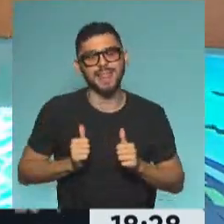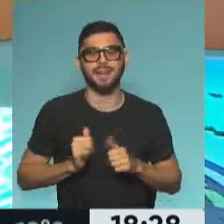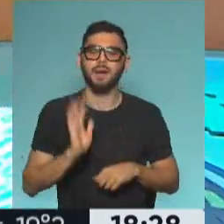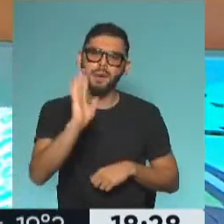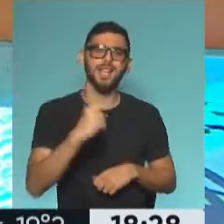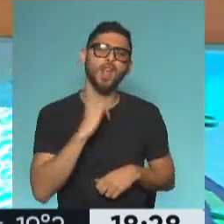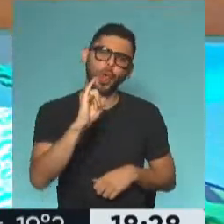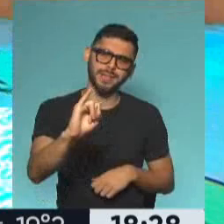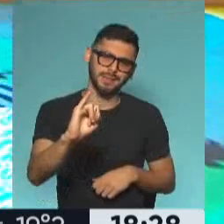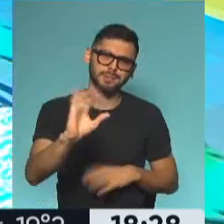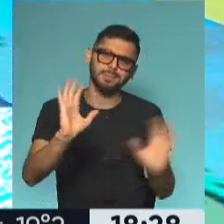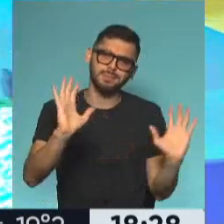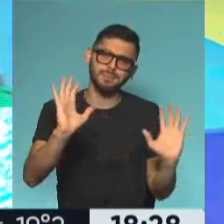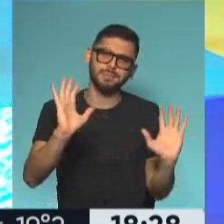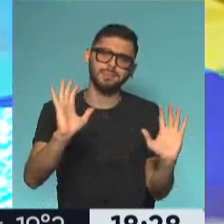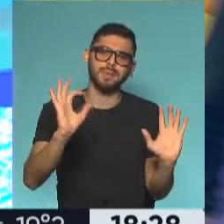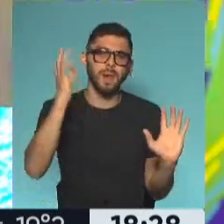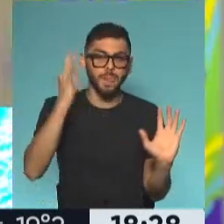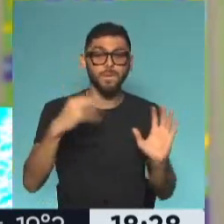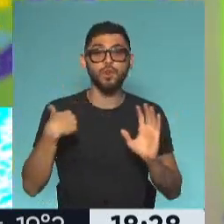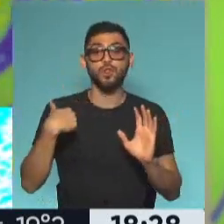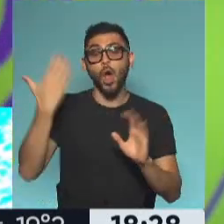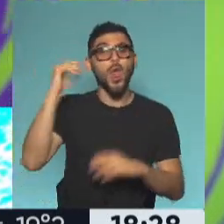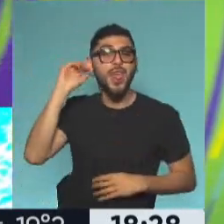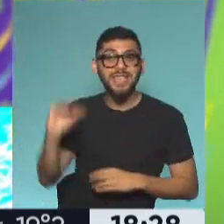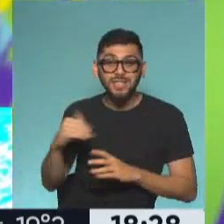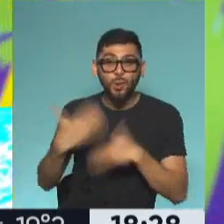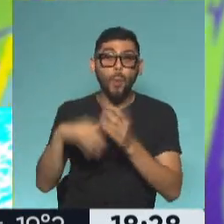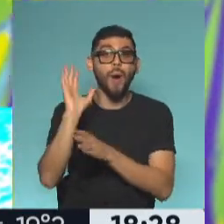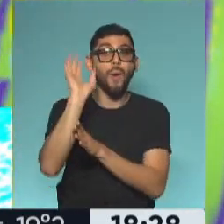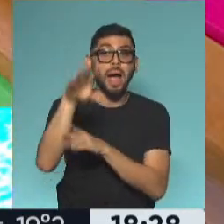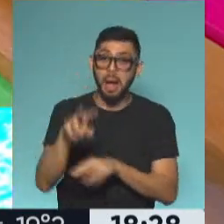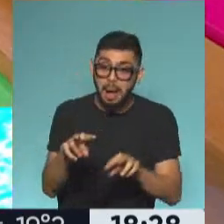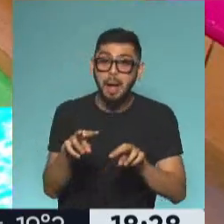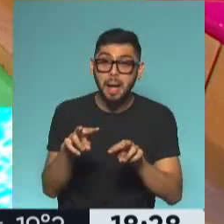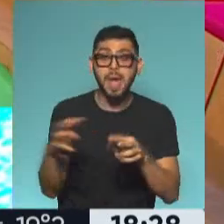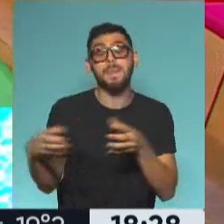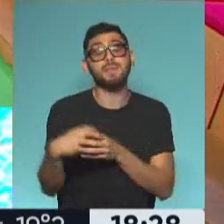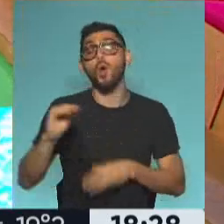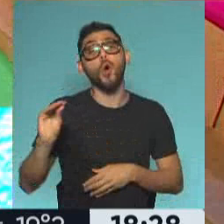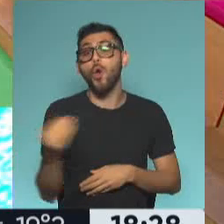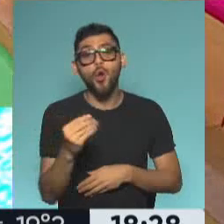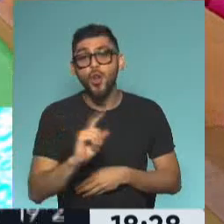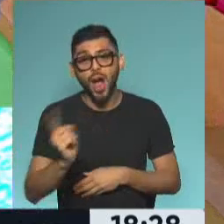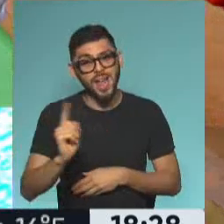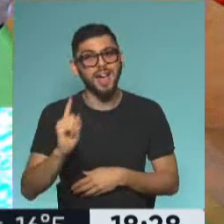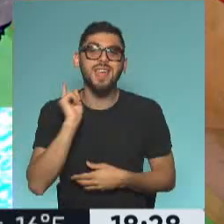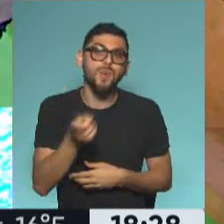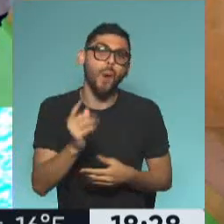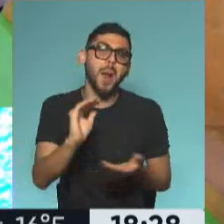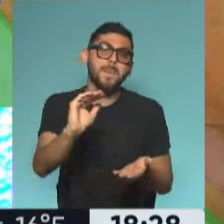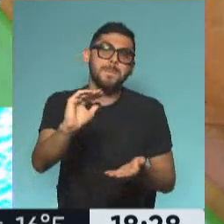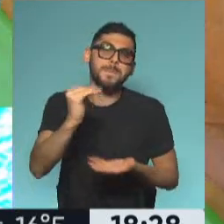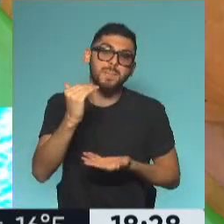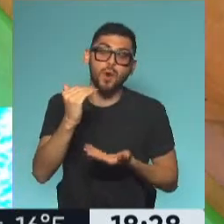quiere decir? ¿Qué quiere decir? Que cuando jugaba al básquet de chiquito. Cuando jugaba al básquet. Y mi equipo no ganaba, había un premio para